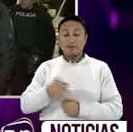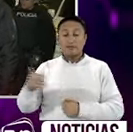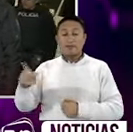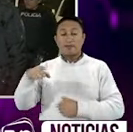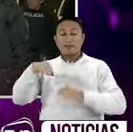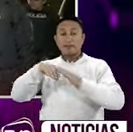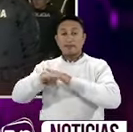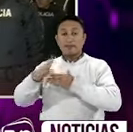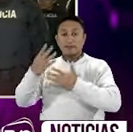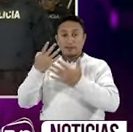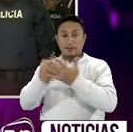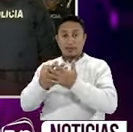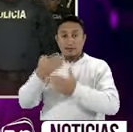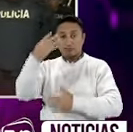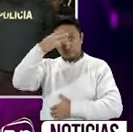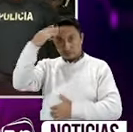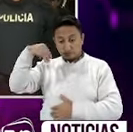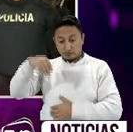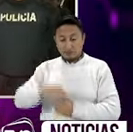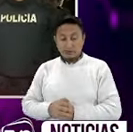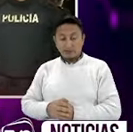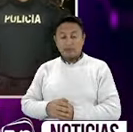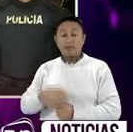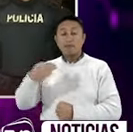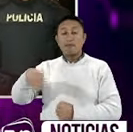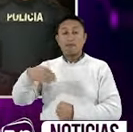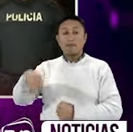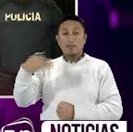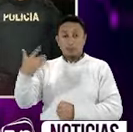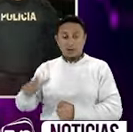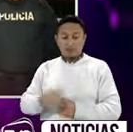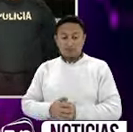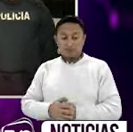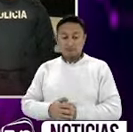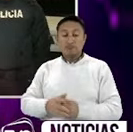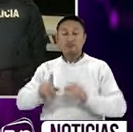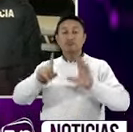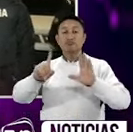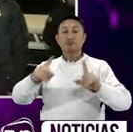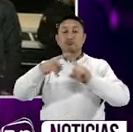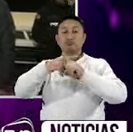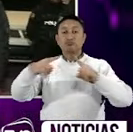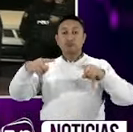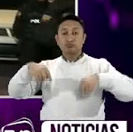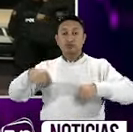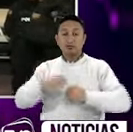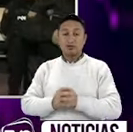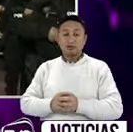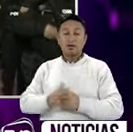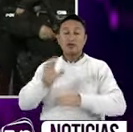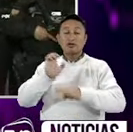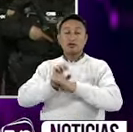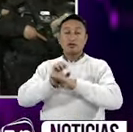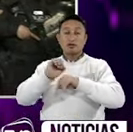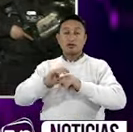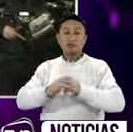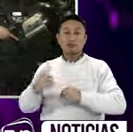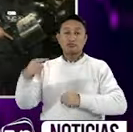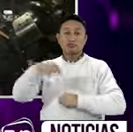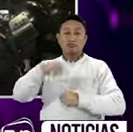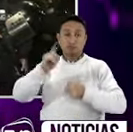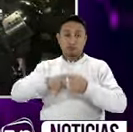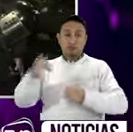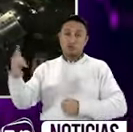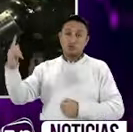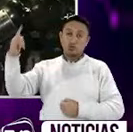albergue migratorio de Curundú. Salió de Panamá este miércoles a las 18 horas con 30 minutos hora de Ecuador con destino a Quito.